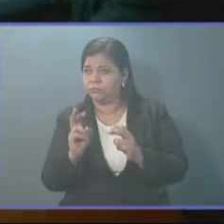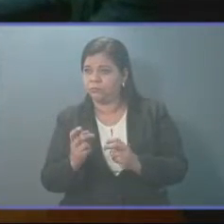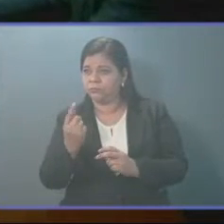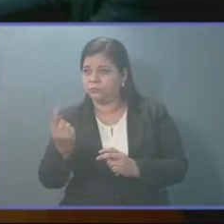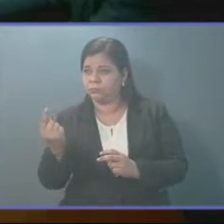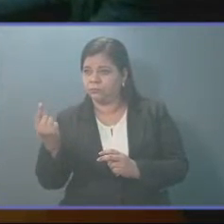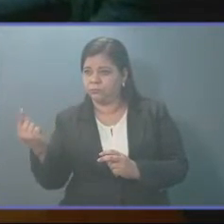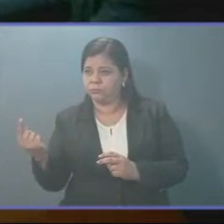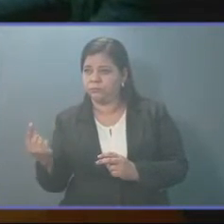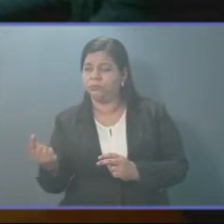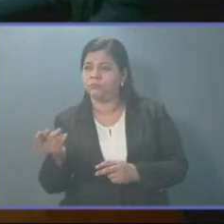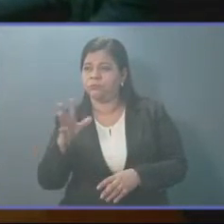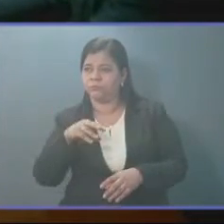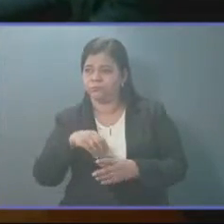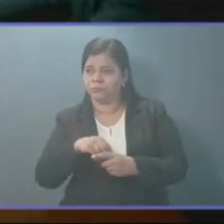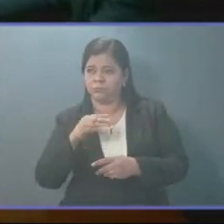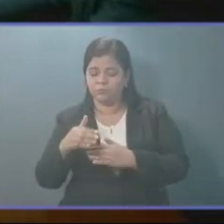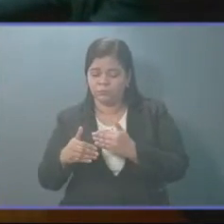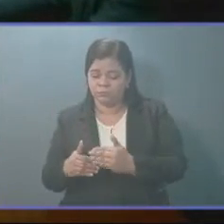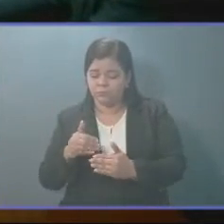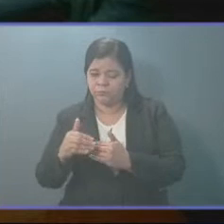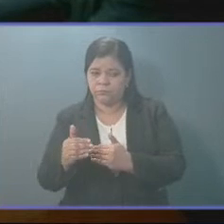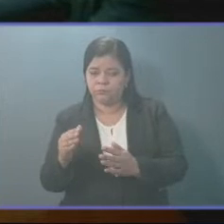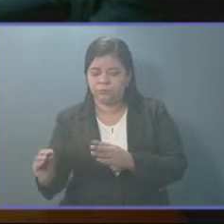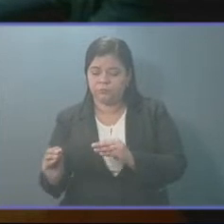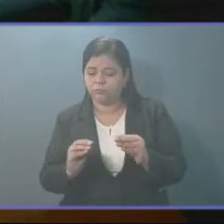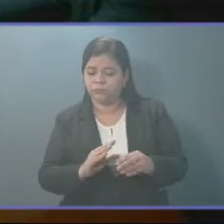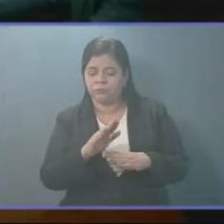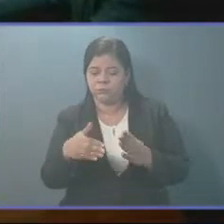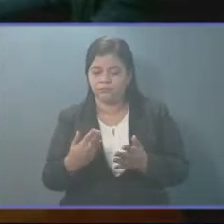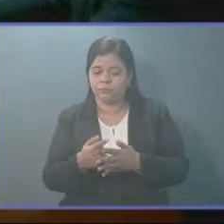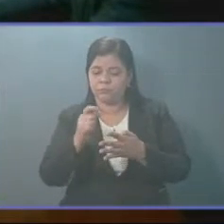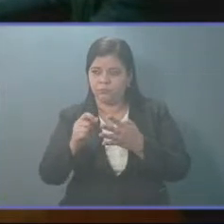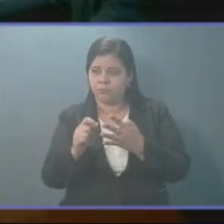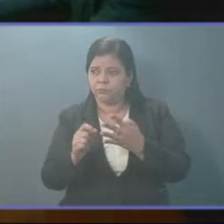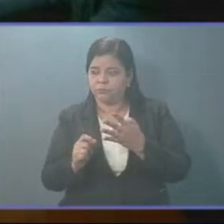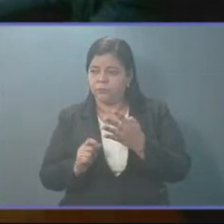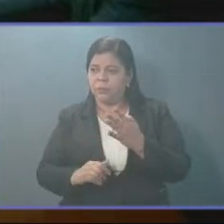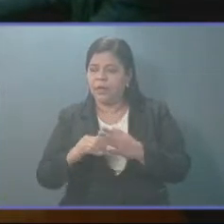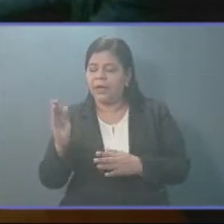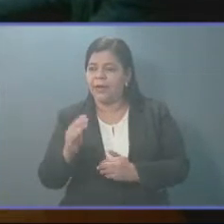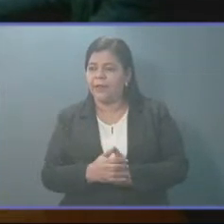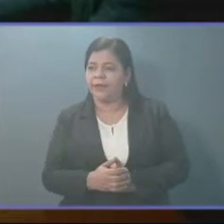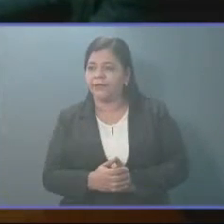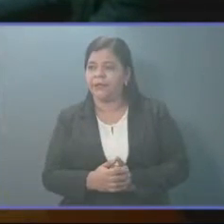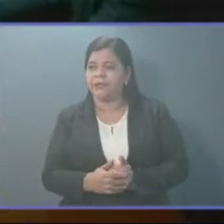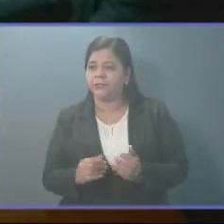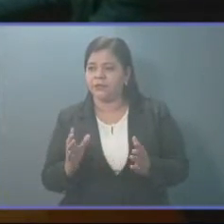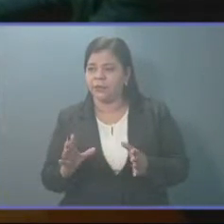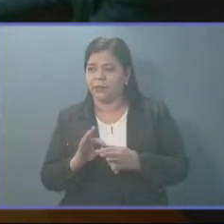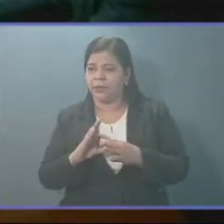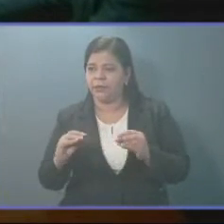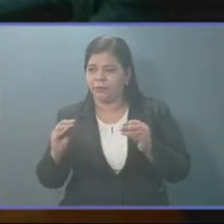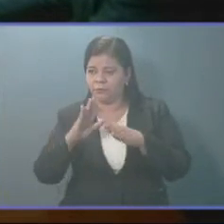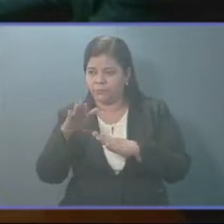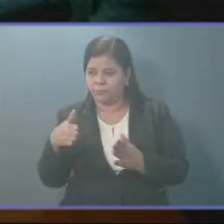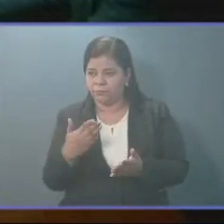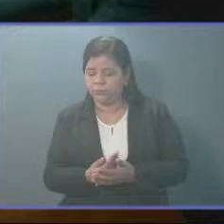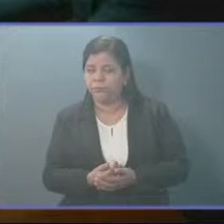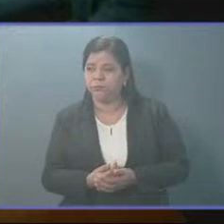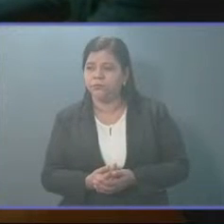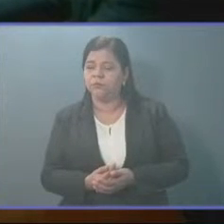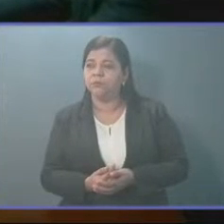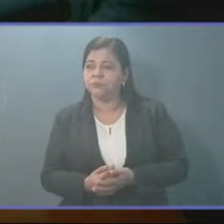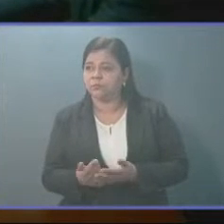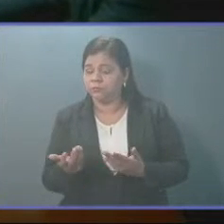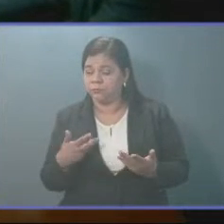empleador se compensará en el proceso a través de la aplicación de los principios y presunciones establecidas en las disposiciones de este código o en otras leyes